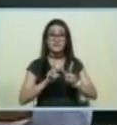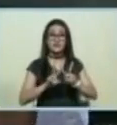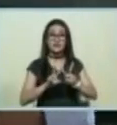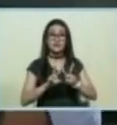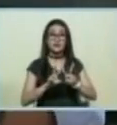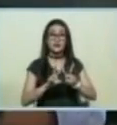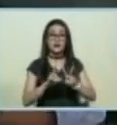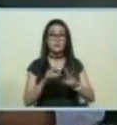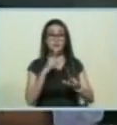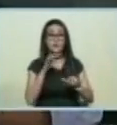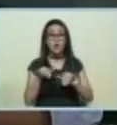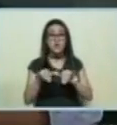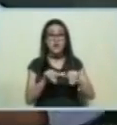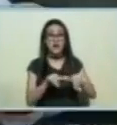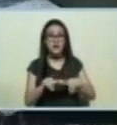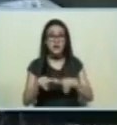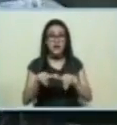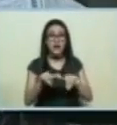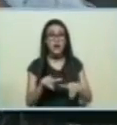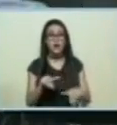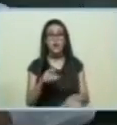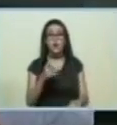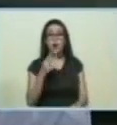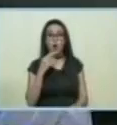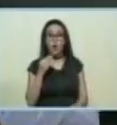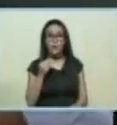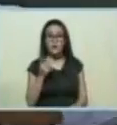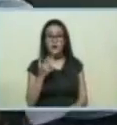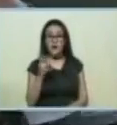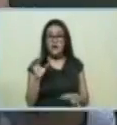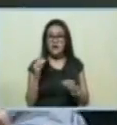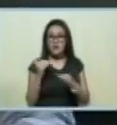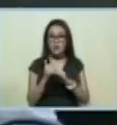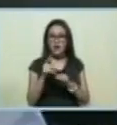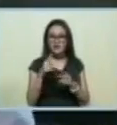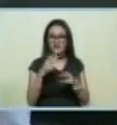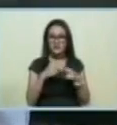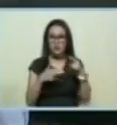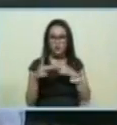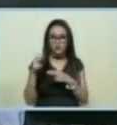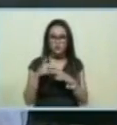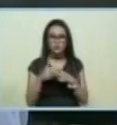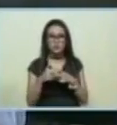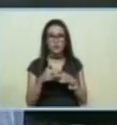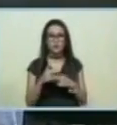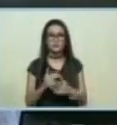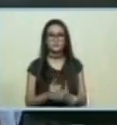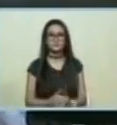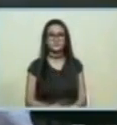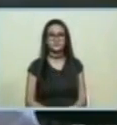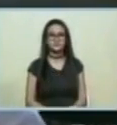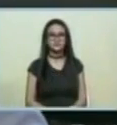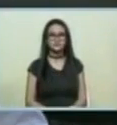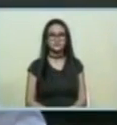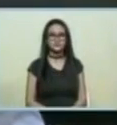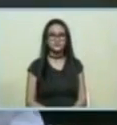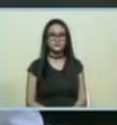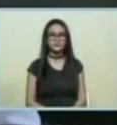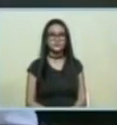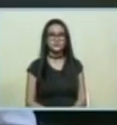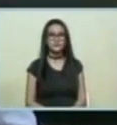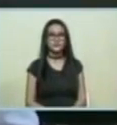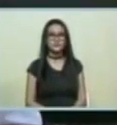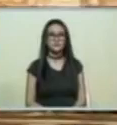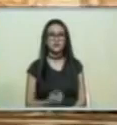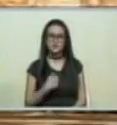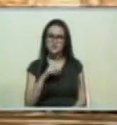ejemplo, ingenieros o jóvenes con carreras afines a lo que tiene que ver con el tema de la construcción civil, eso es entre otras cosas. Te